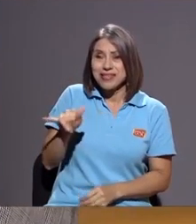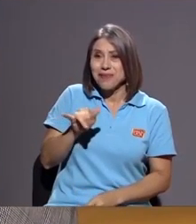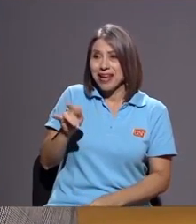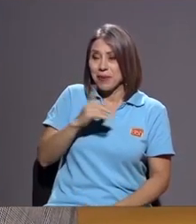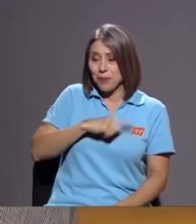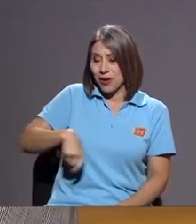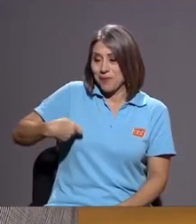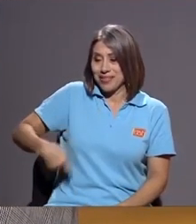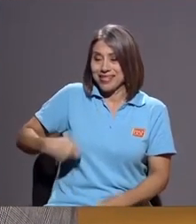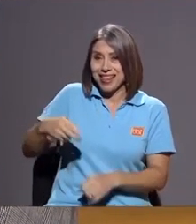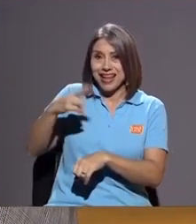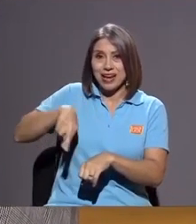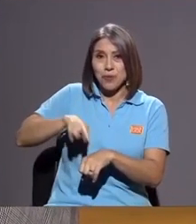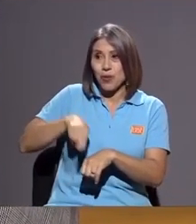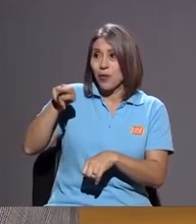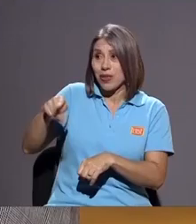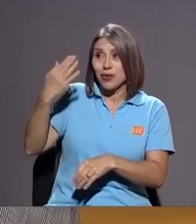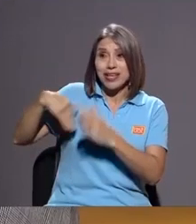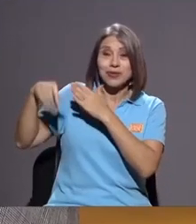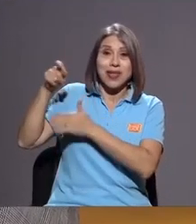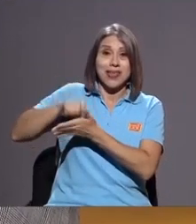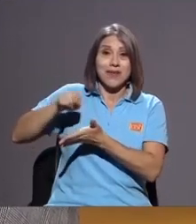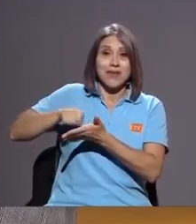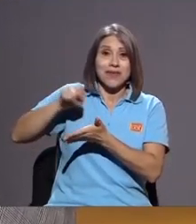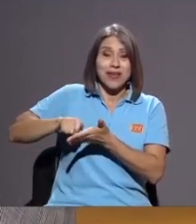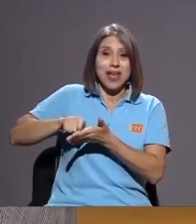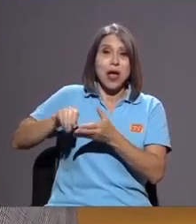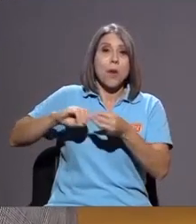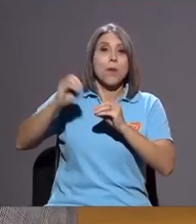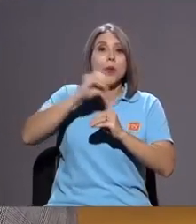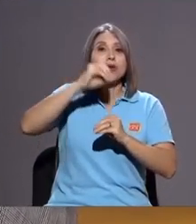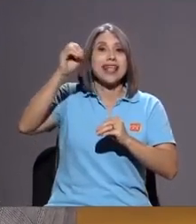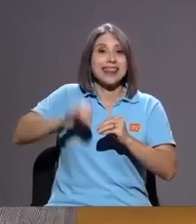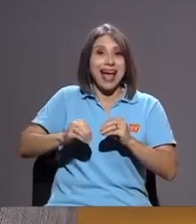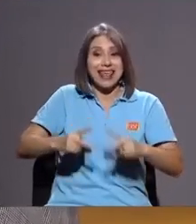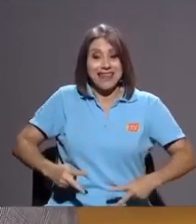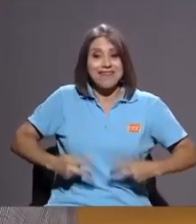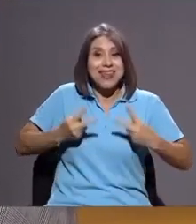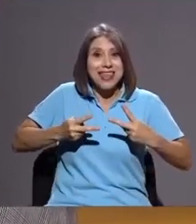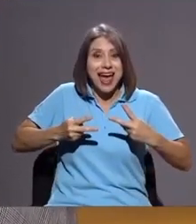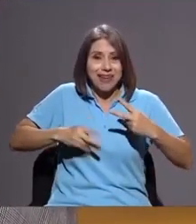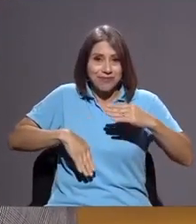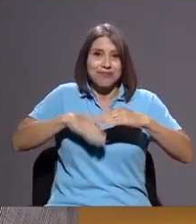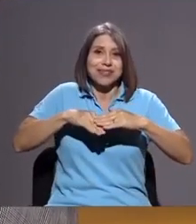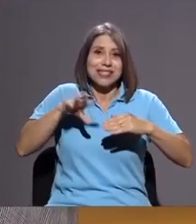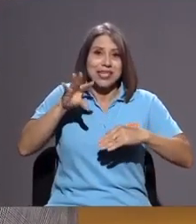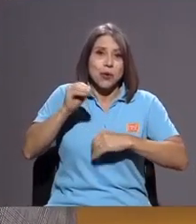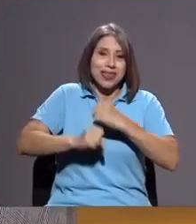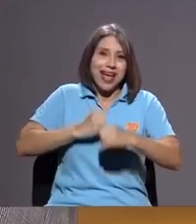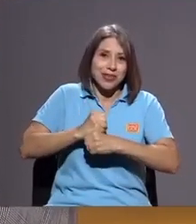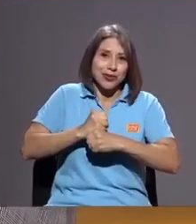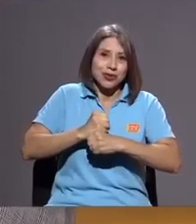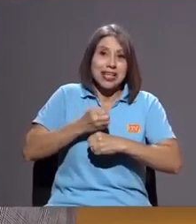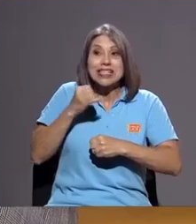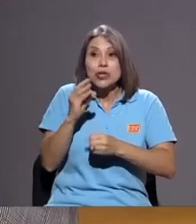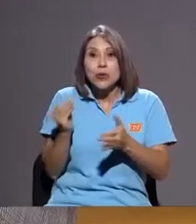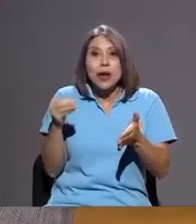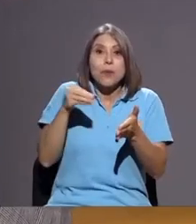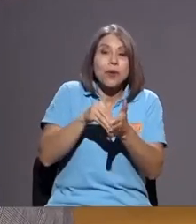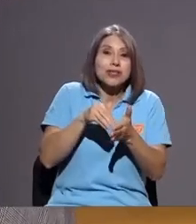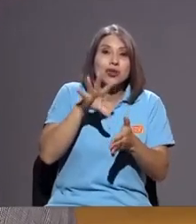porque cuando eso fue concedido el promedio de edad era de 50 años. Mm-hmm. Entonces, hubieran puesto 50 años, pues eran muy pocos los sobrevivientes que